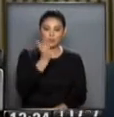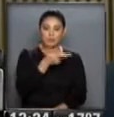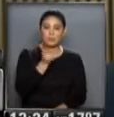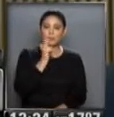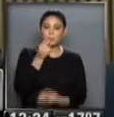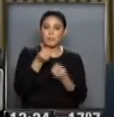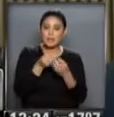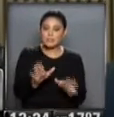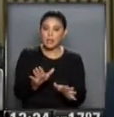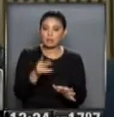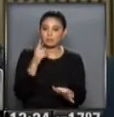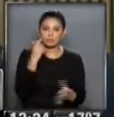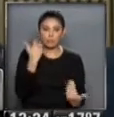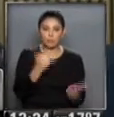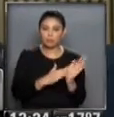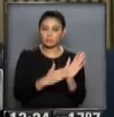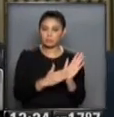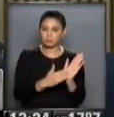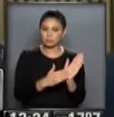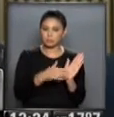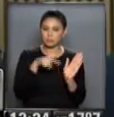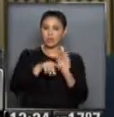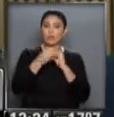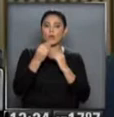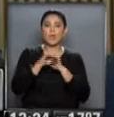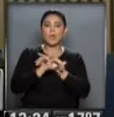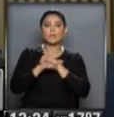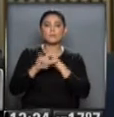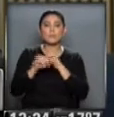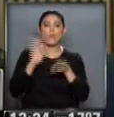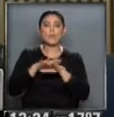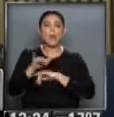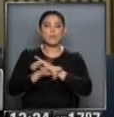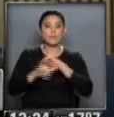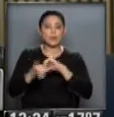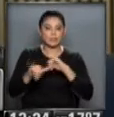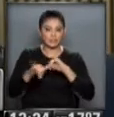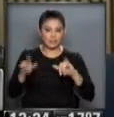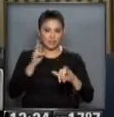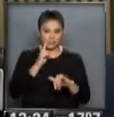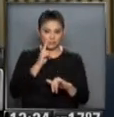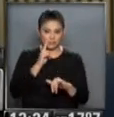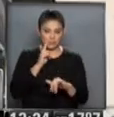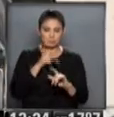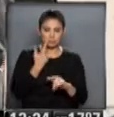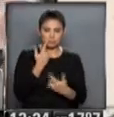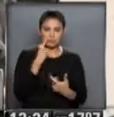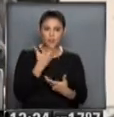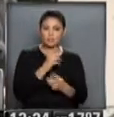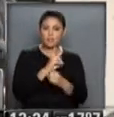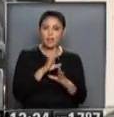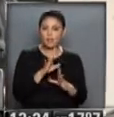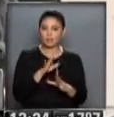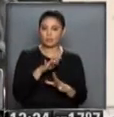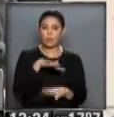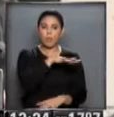cigarrillo, hay evidencia que es por la propaganda, ¿no?, que lo hacen. Y también define claramente que en